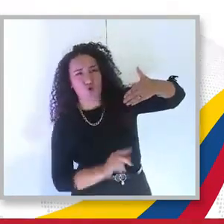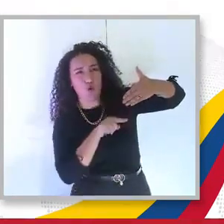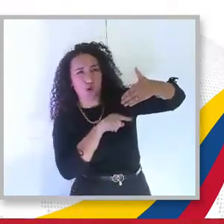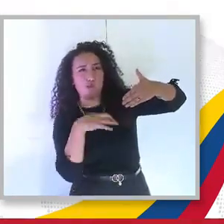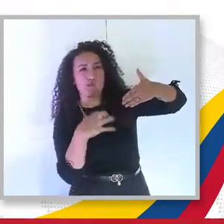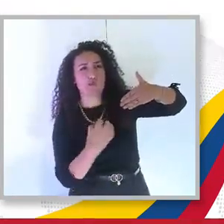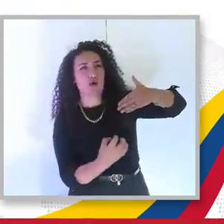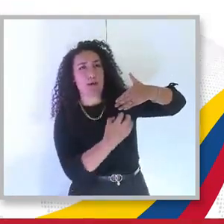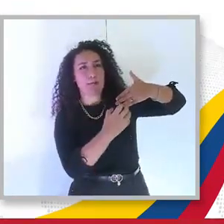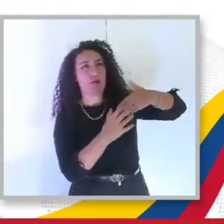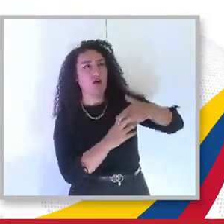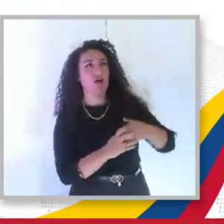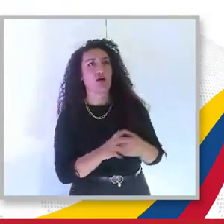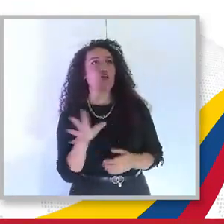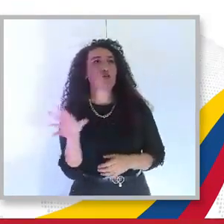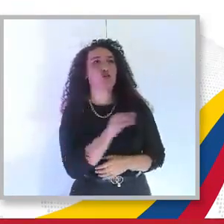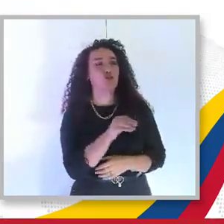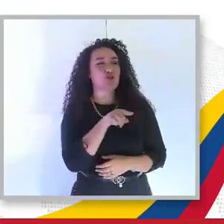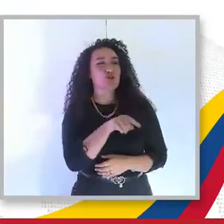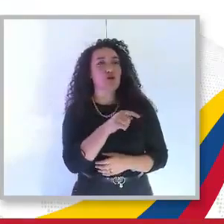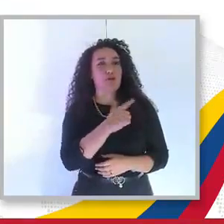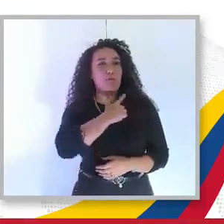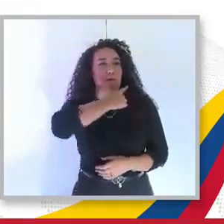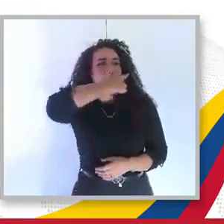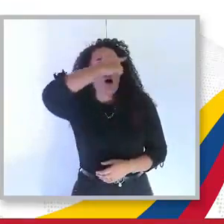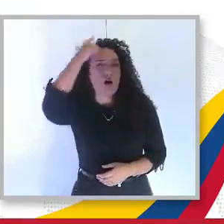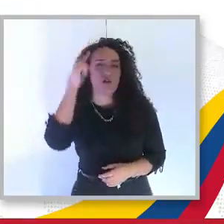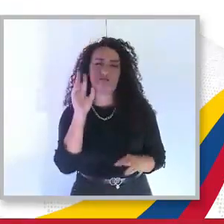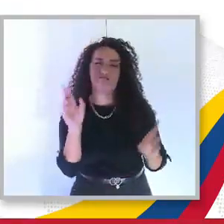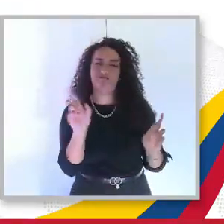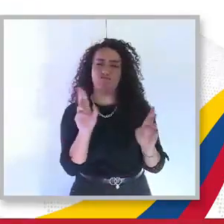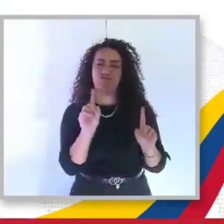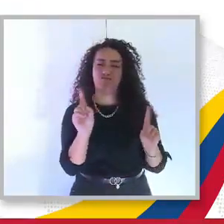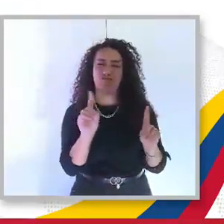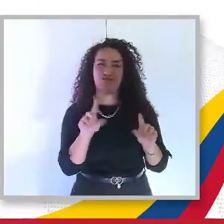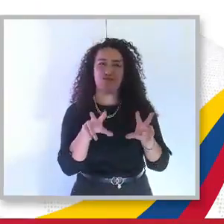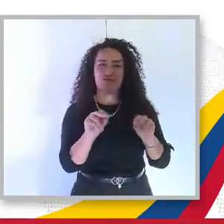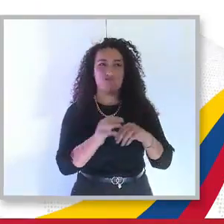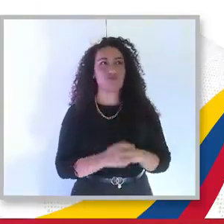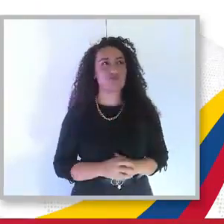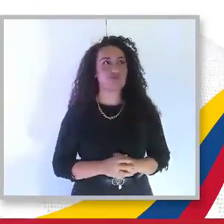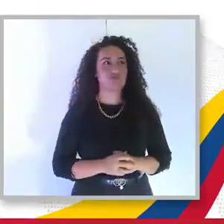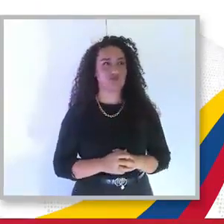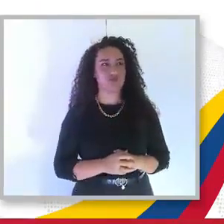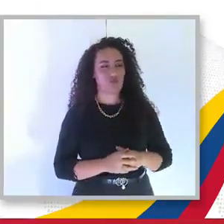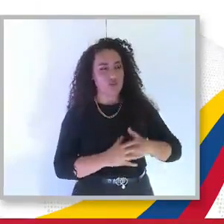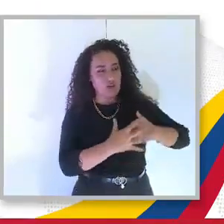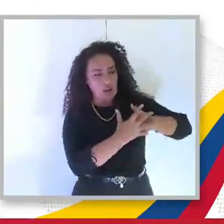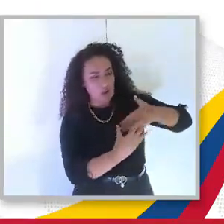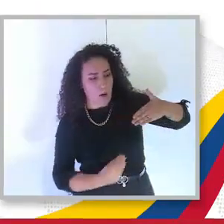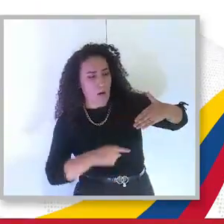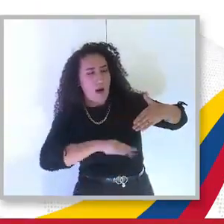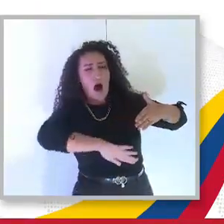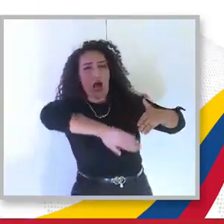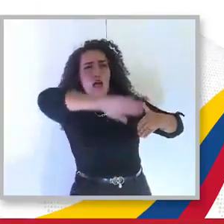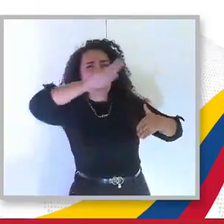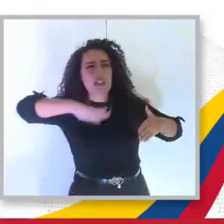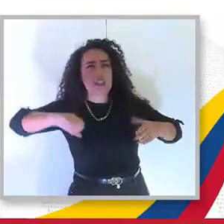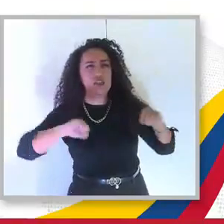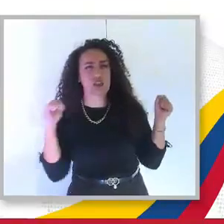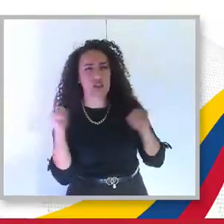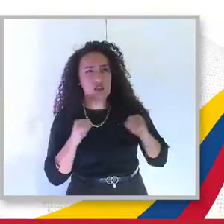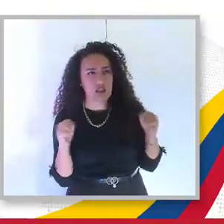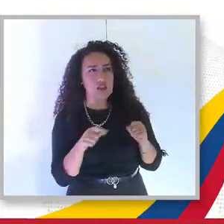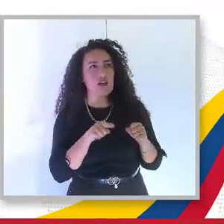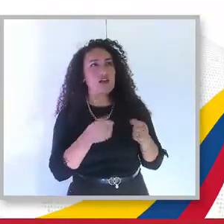supone que todos somos blancos. Bueno, es falso a la Patagonia, somos más de 300 millones los afrodescendientes y en